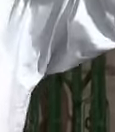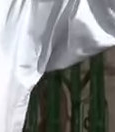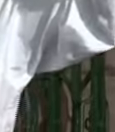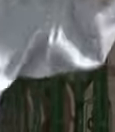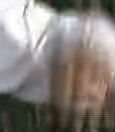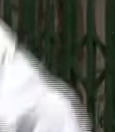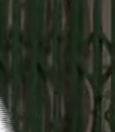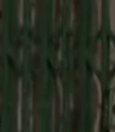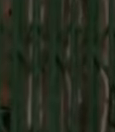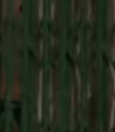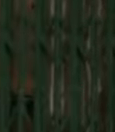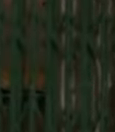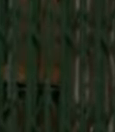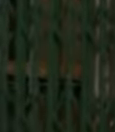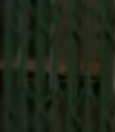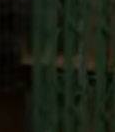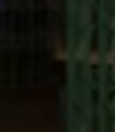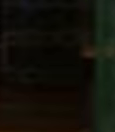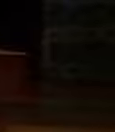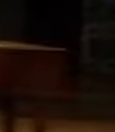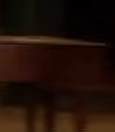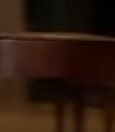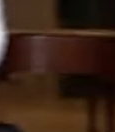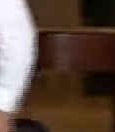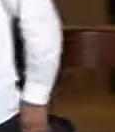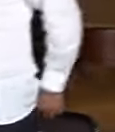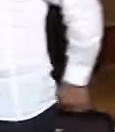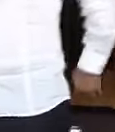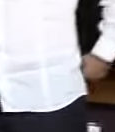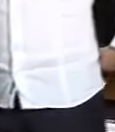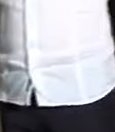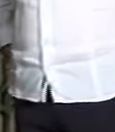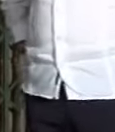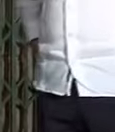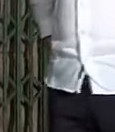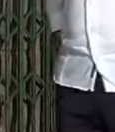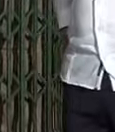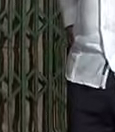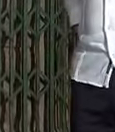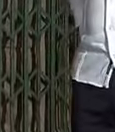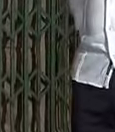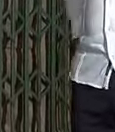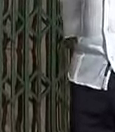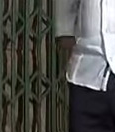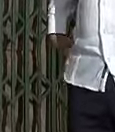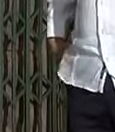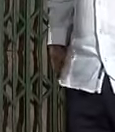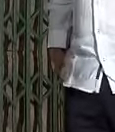amable asistencia, deseándoles que tengan una excelente tarde.